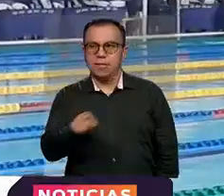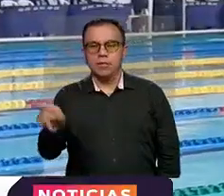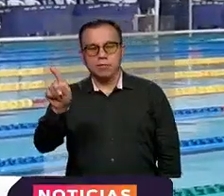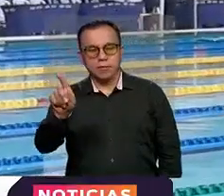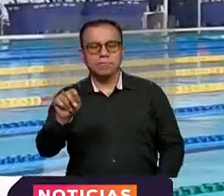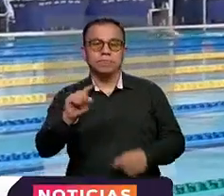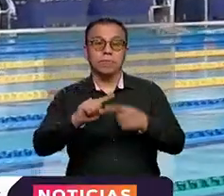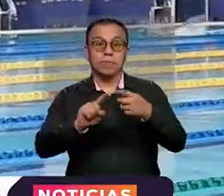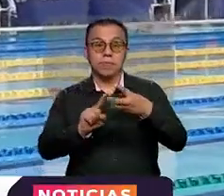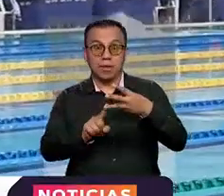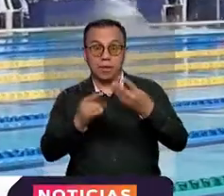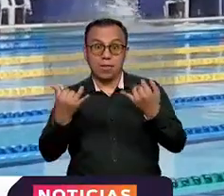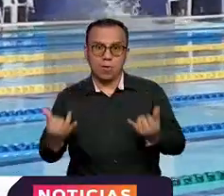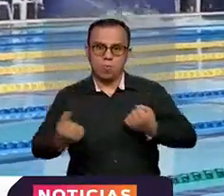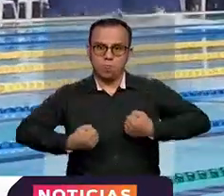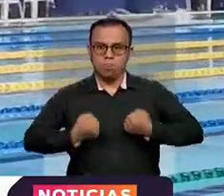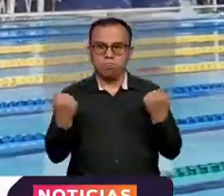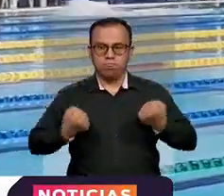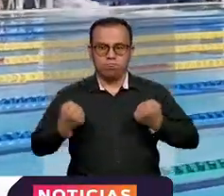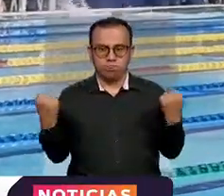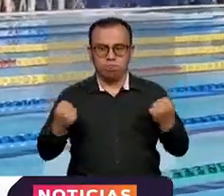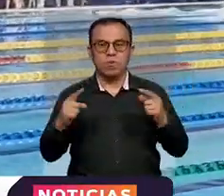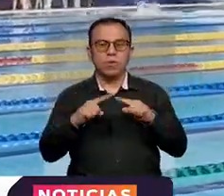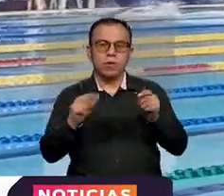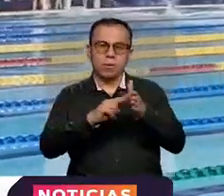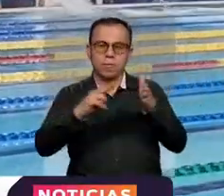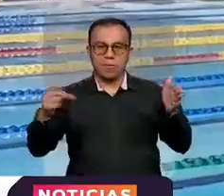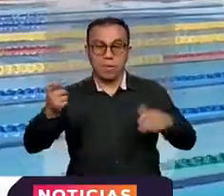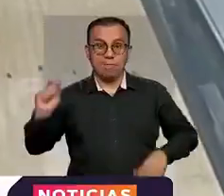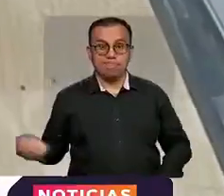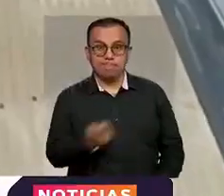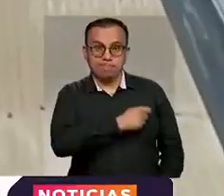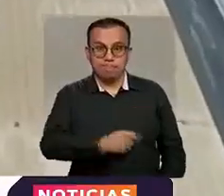jornada continuará hoy para los bogotanos en las finales de squash, tenis, natación y bolos.